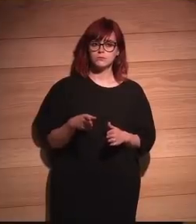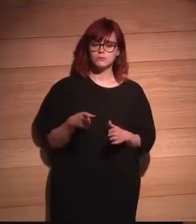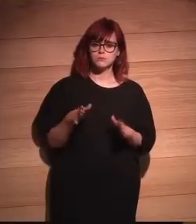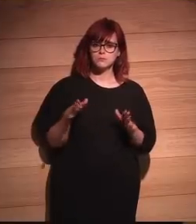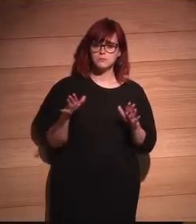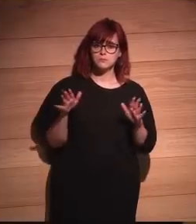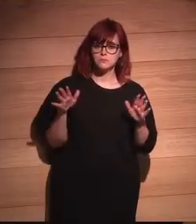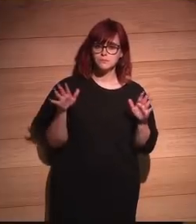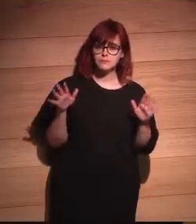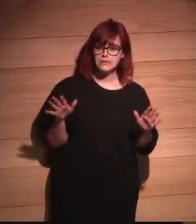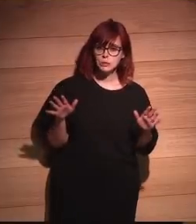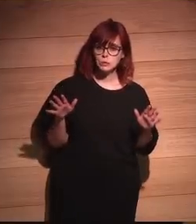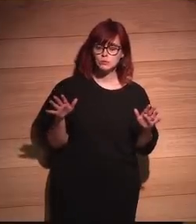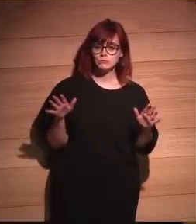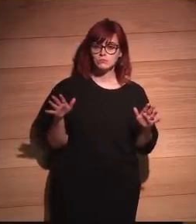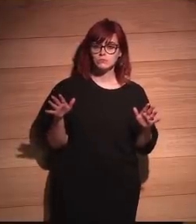pero